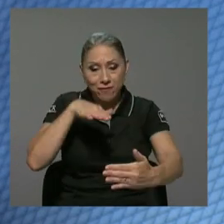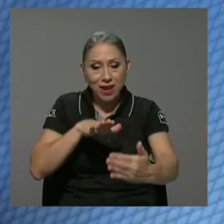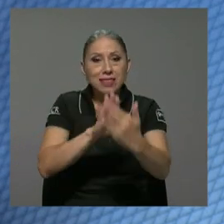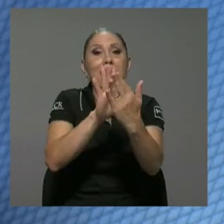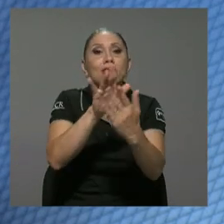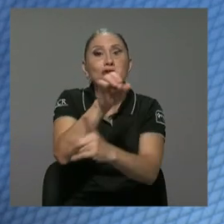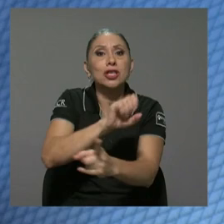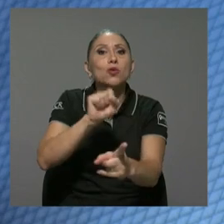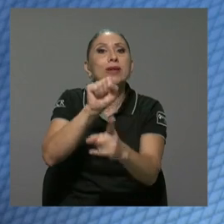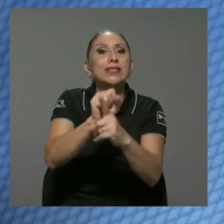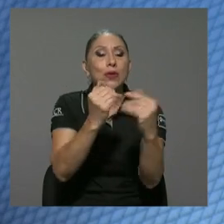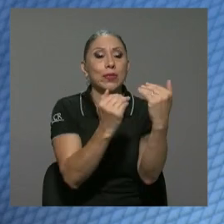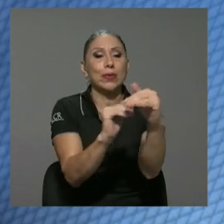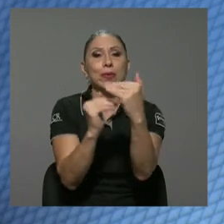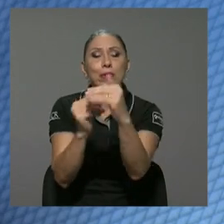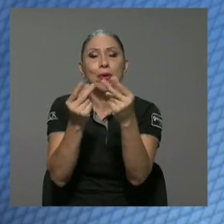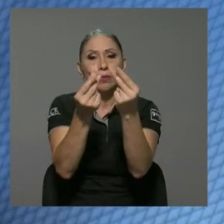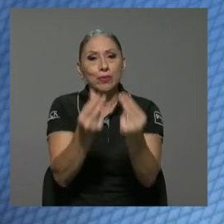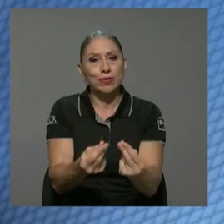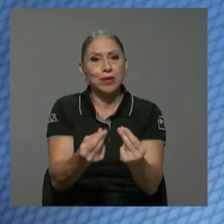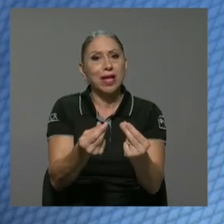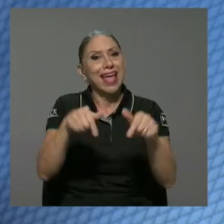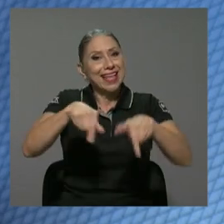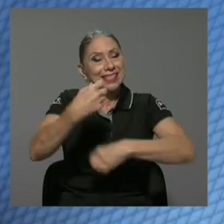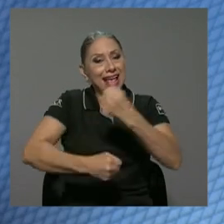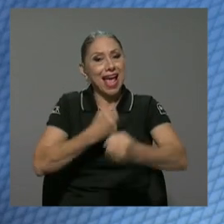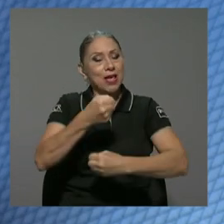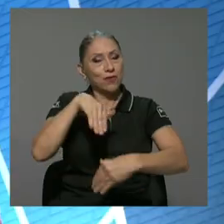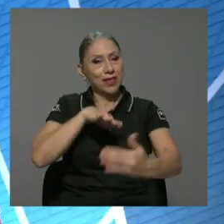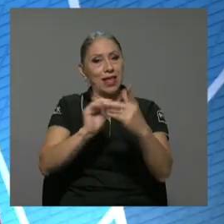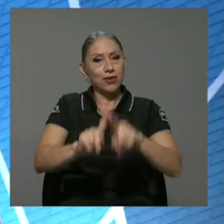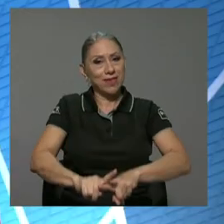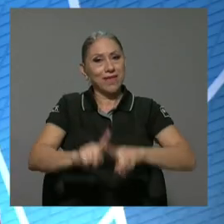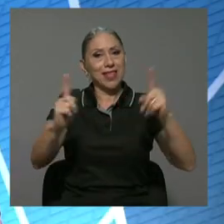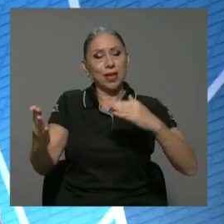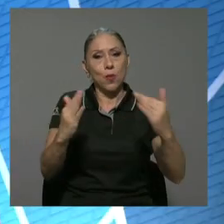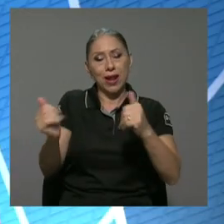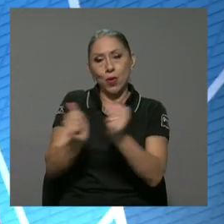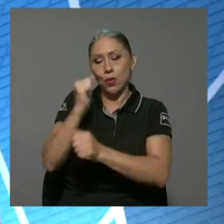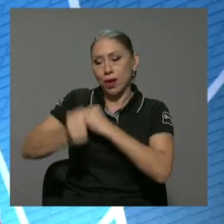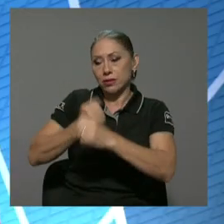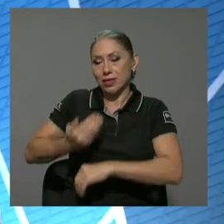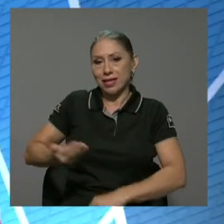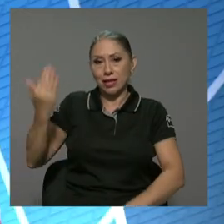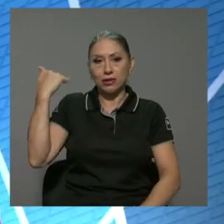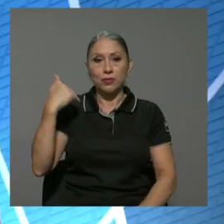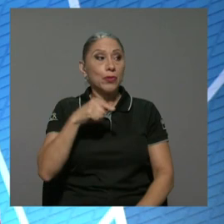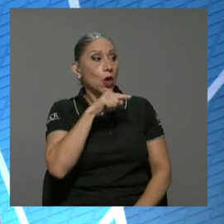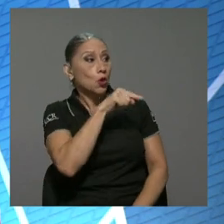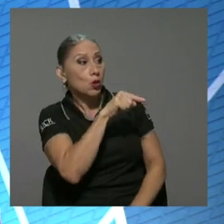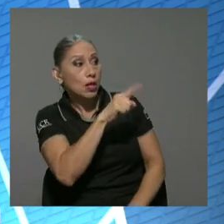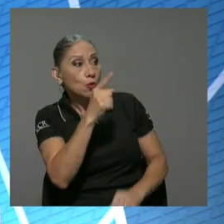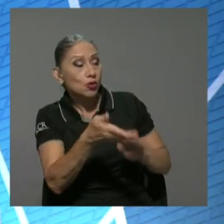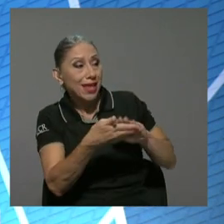contundencia diferente a la que pudimos tener en otros años. Don Guillermo, bueno, usted es experto en relaciones